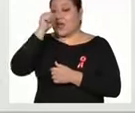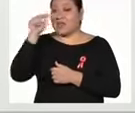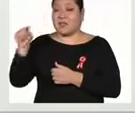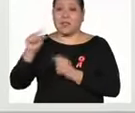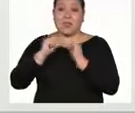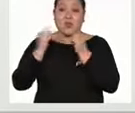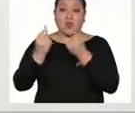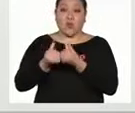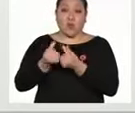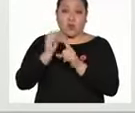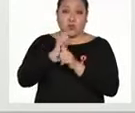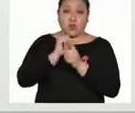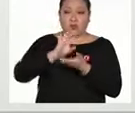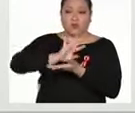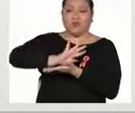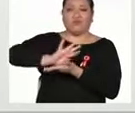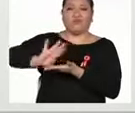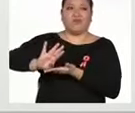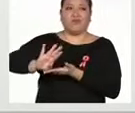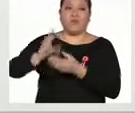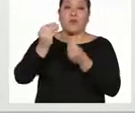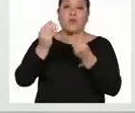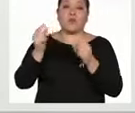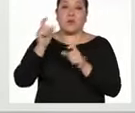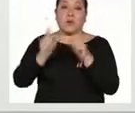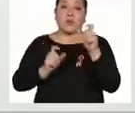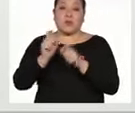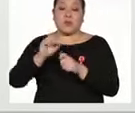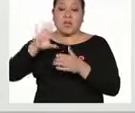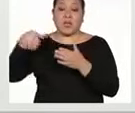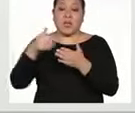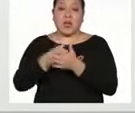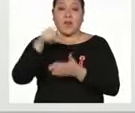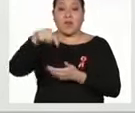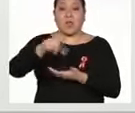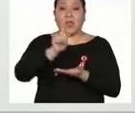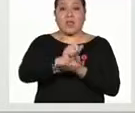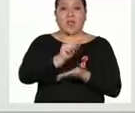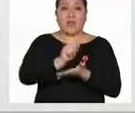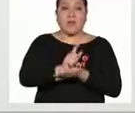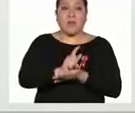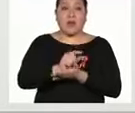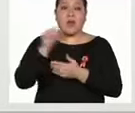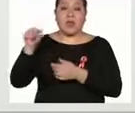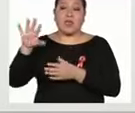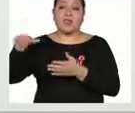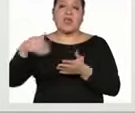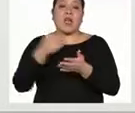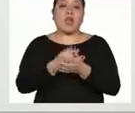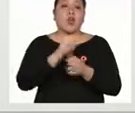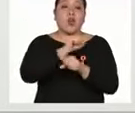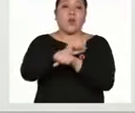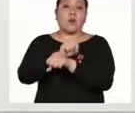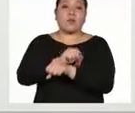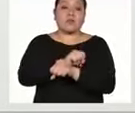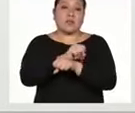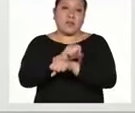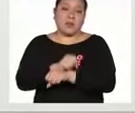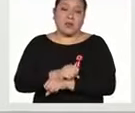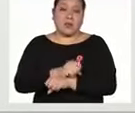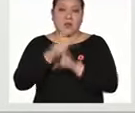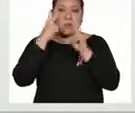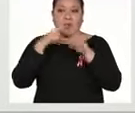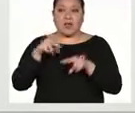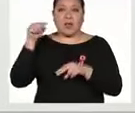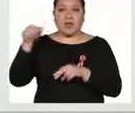era discriminado. La gran mayoría de los que llegaron a Lima lo hicieron incluso como esclavos. Mira cómo